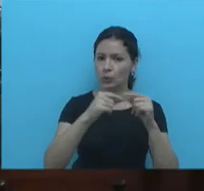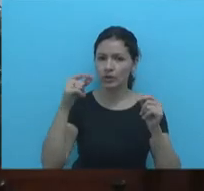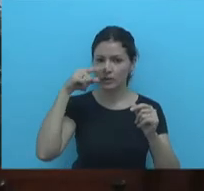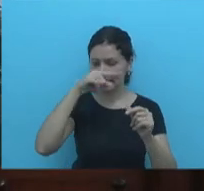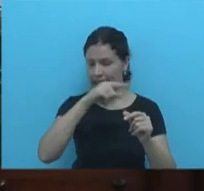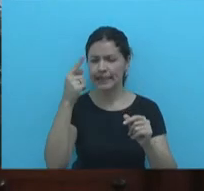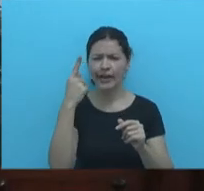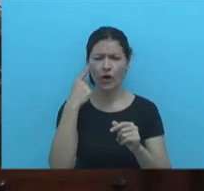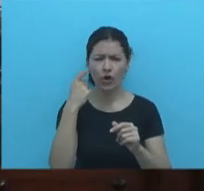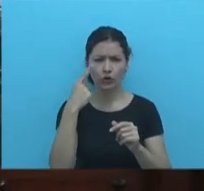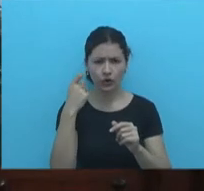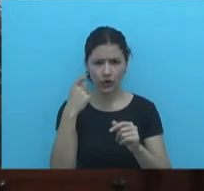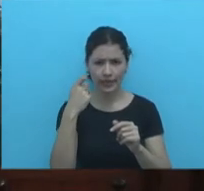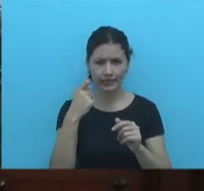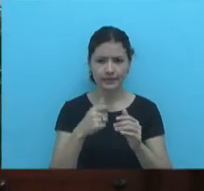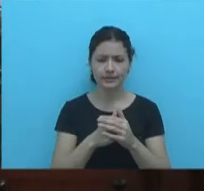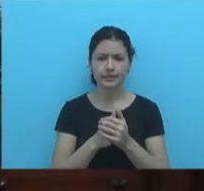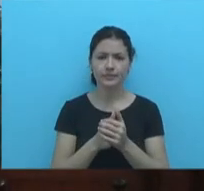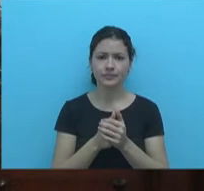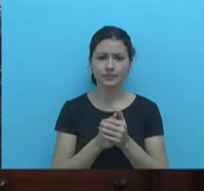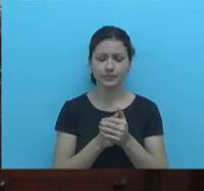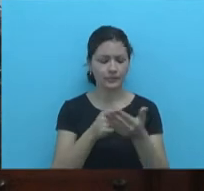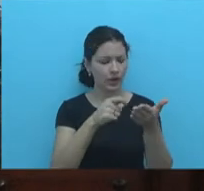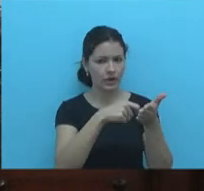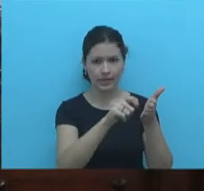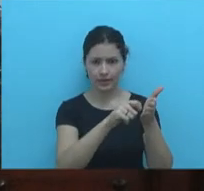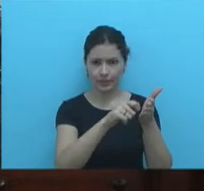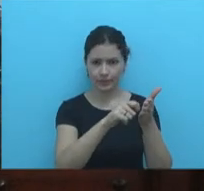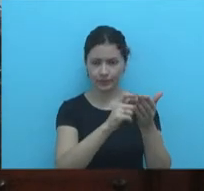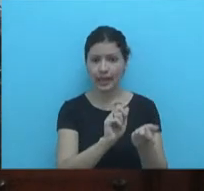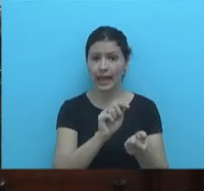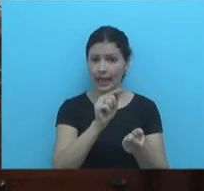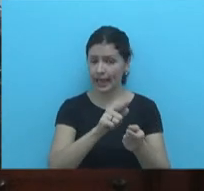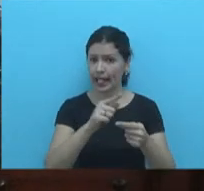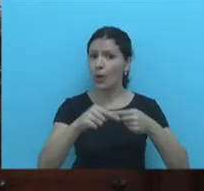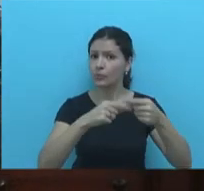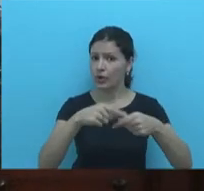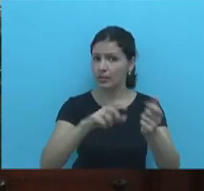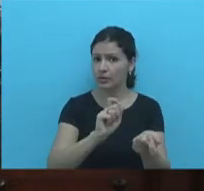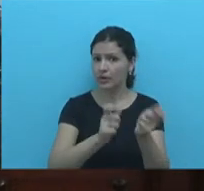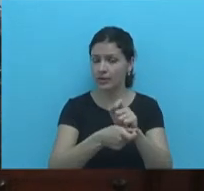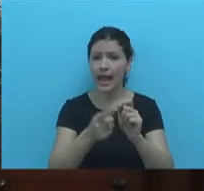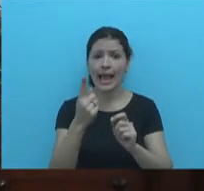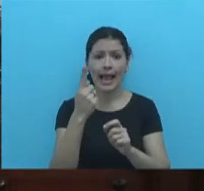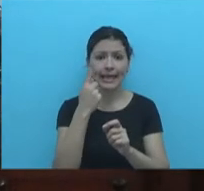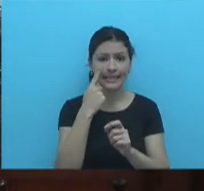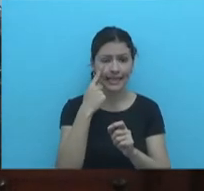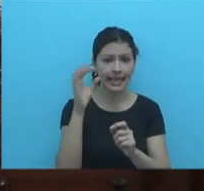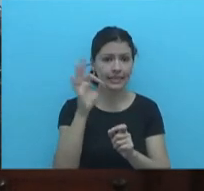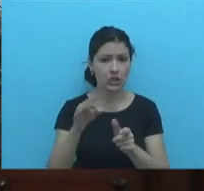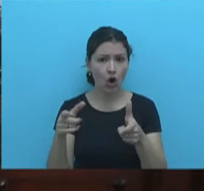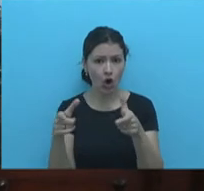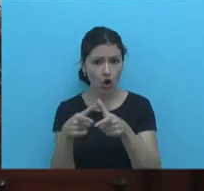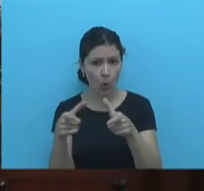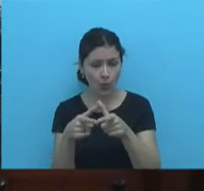el organismo que va a controlar, quedaría redactado: el programa de sustitución de vehículos será controlado por el intendente o jefe comunal o